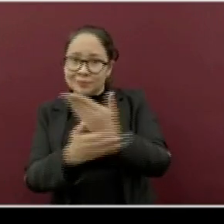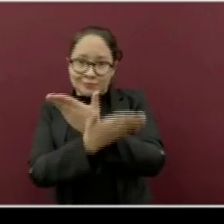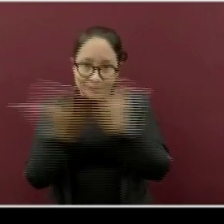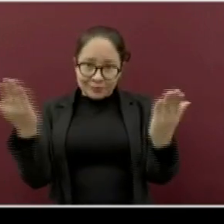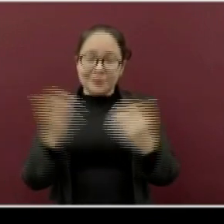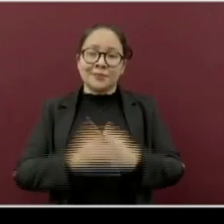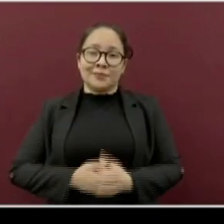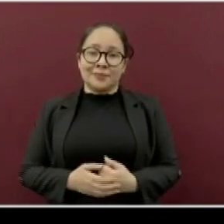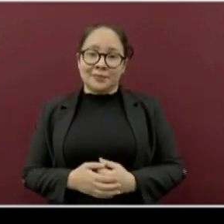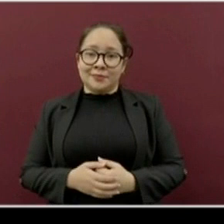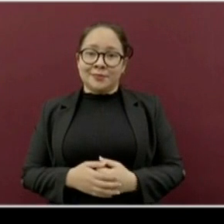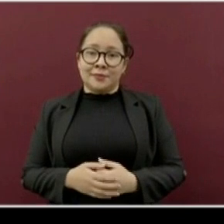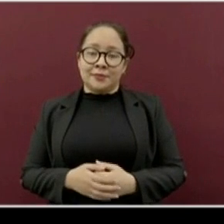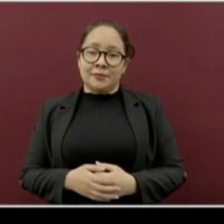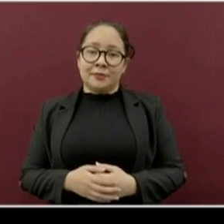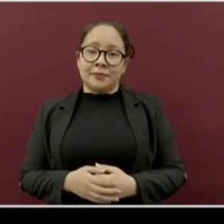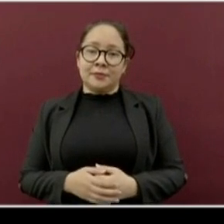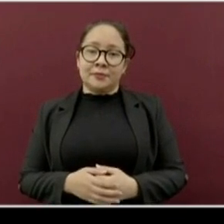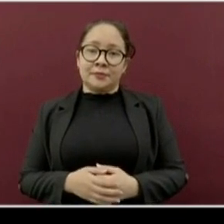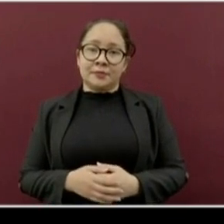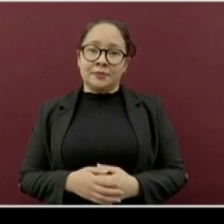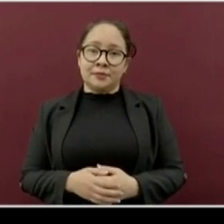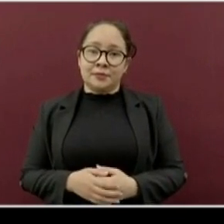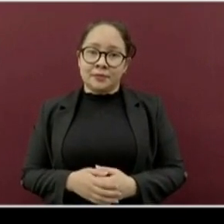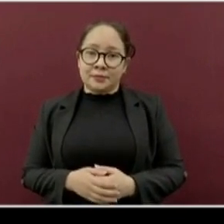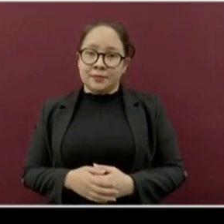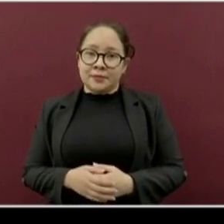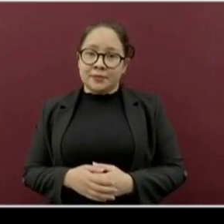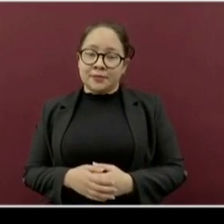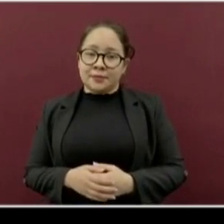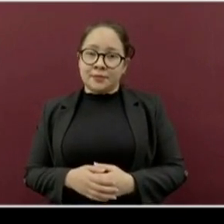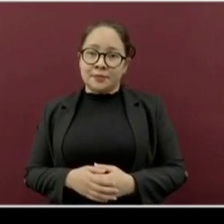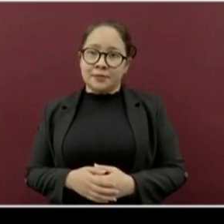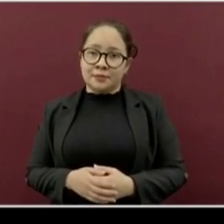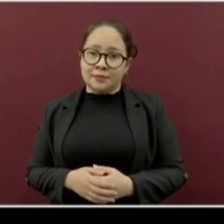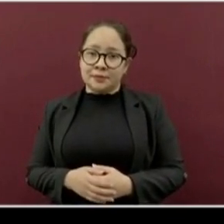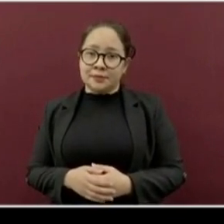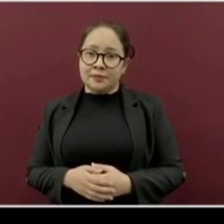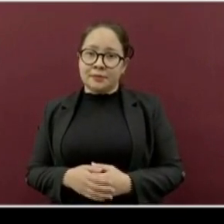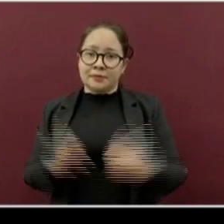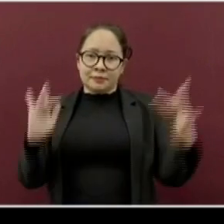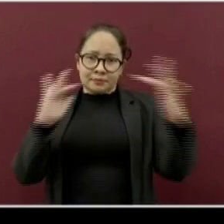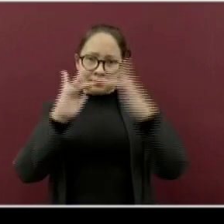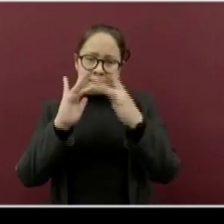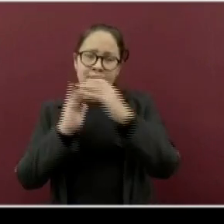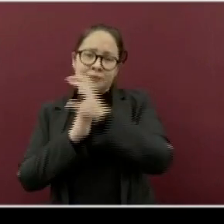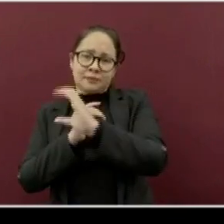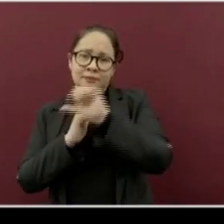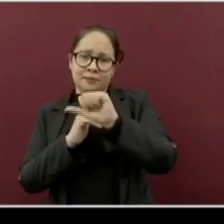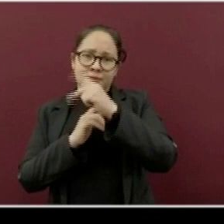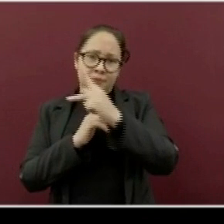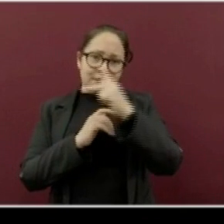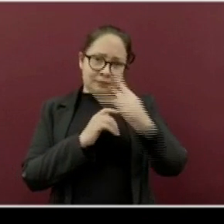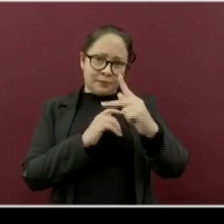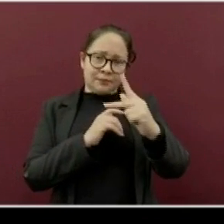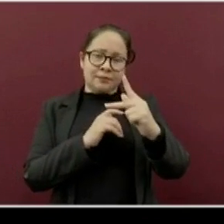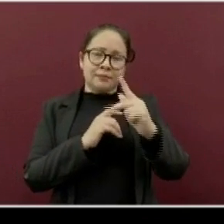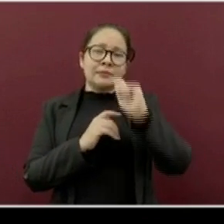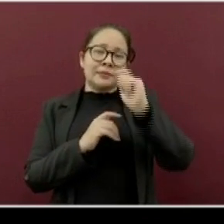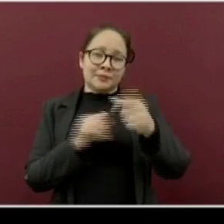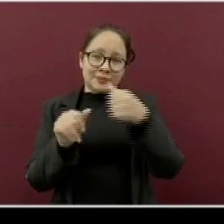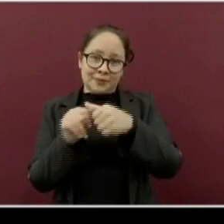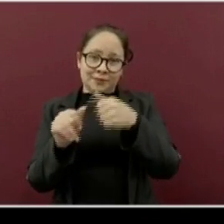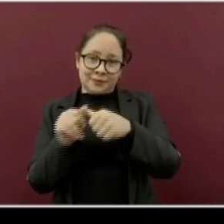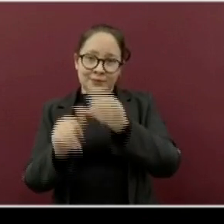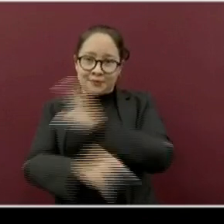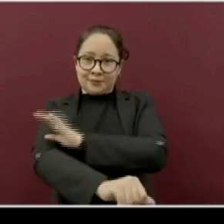ustedes. Hagamos enlace a través de la CAPP, que son las siglas de la coordinación